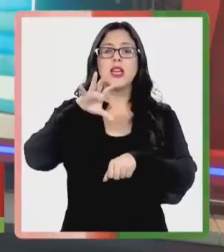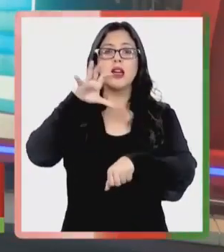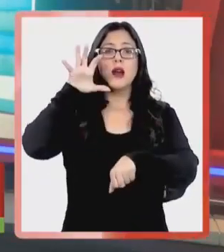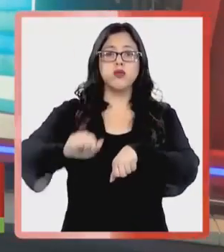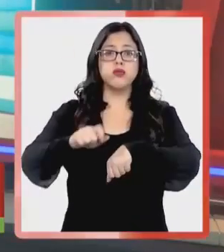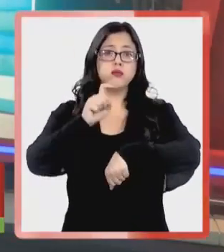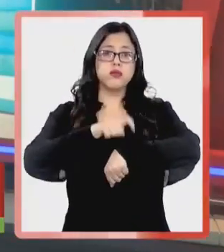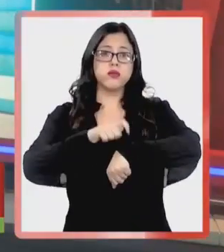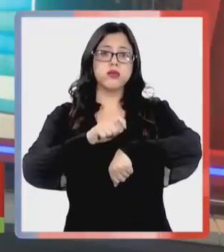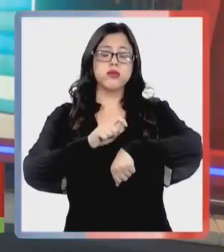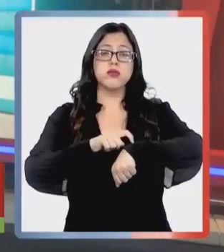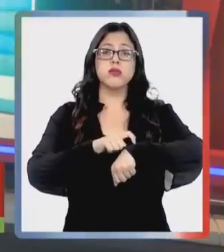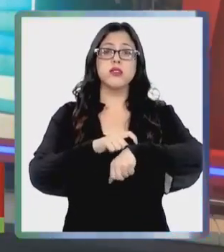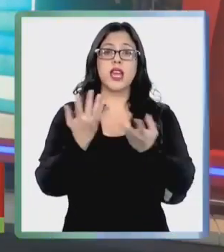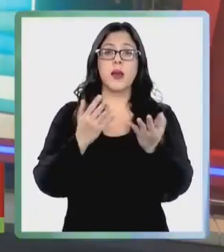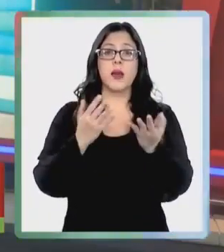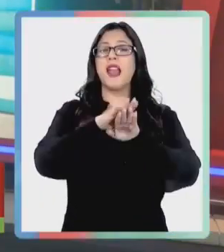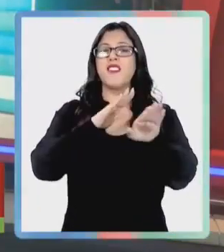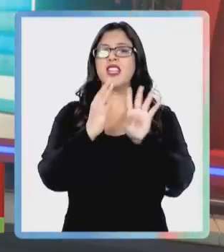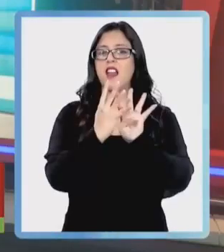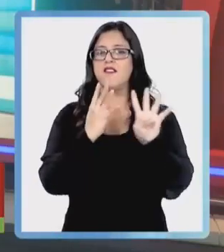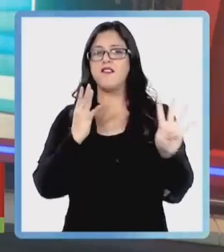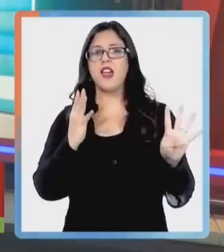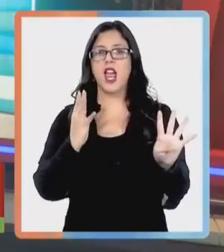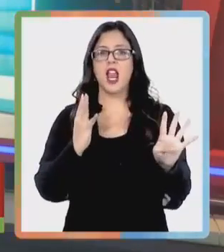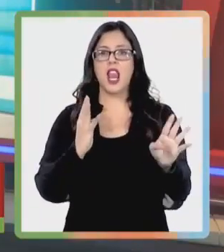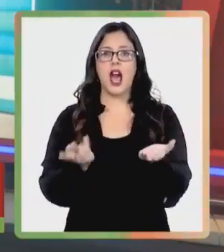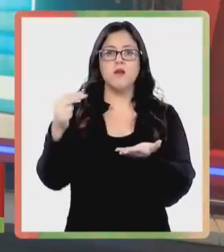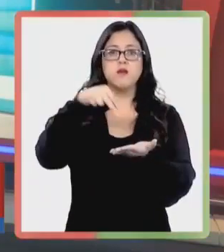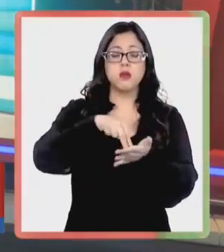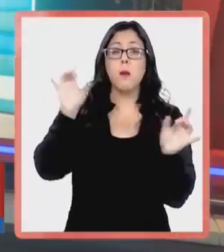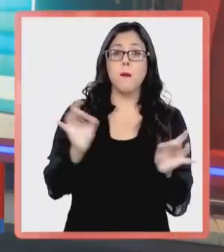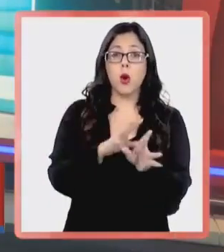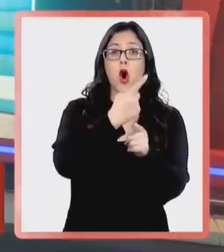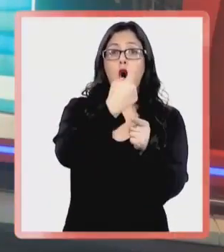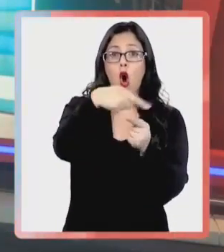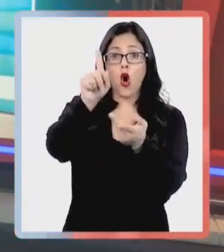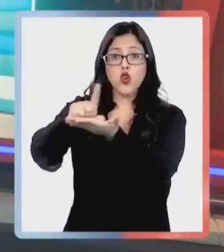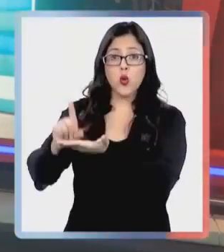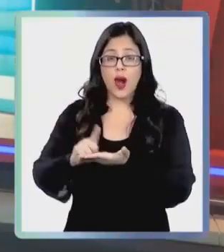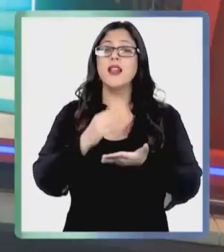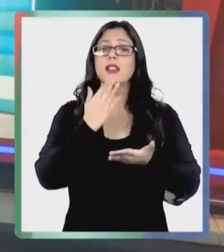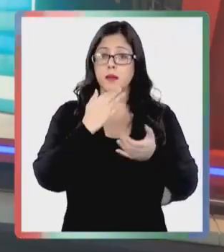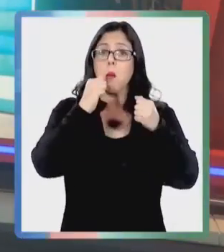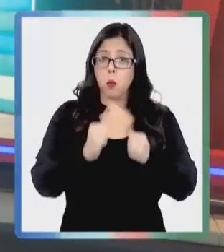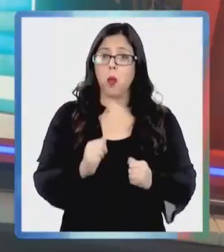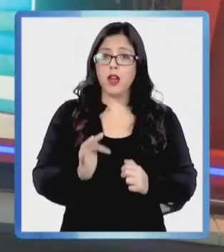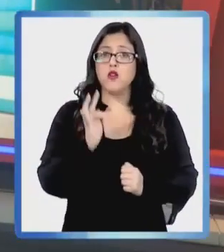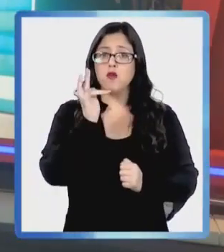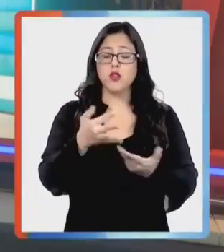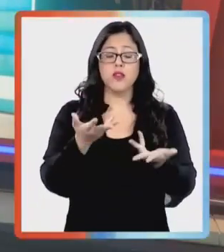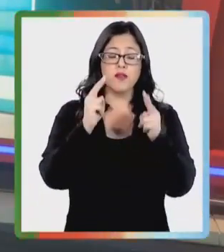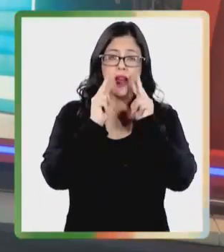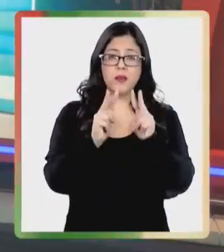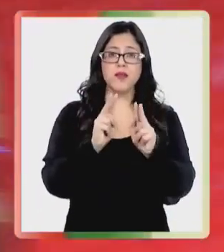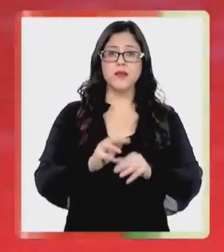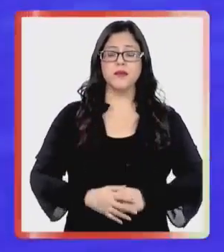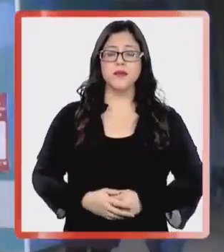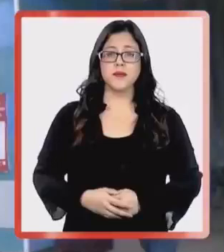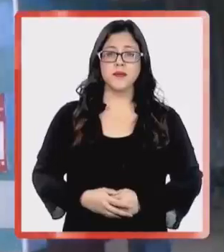tener que acudir a hacer fila. En poco tiempo este sistema podría implementarse en los otros centros de salud de la ciudad. Contivisión con la